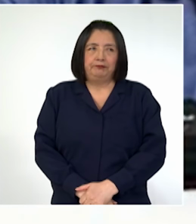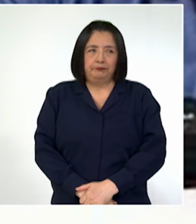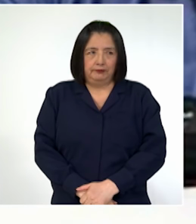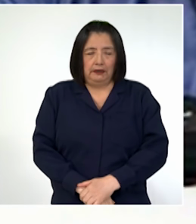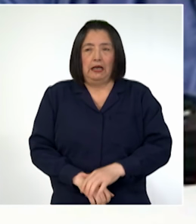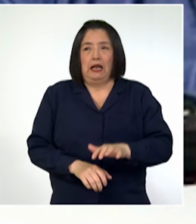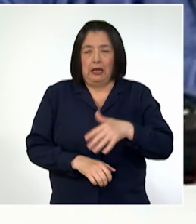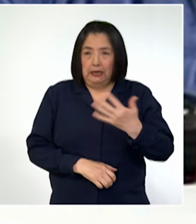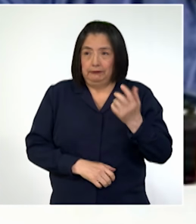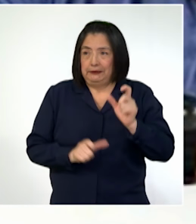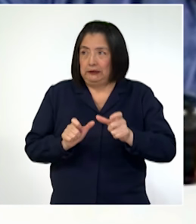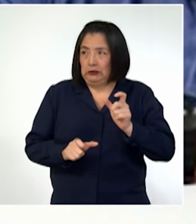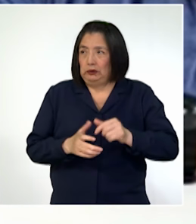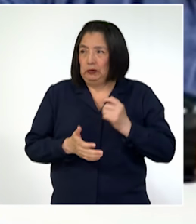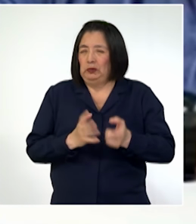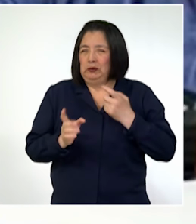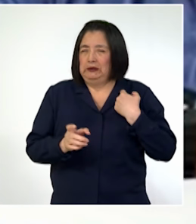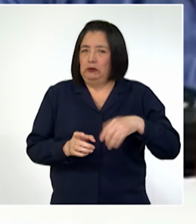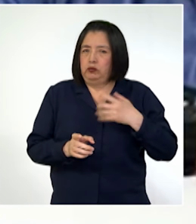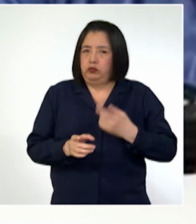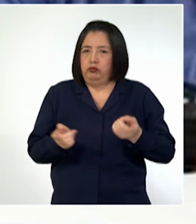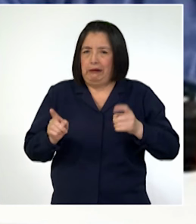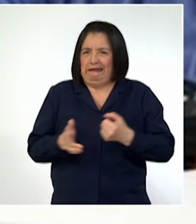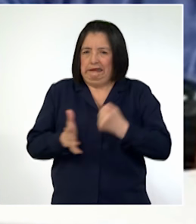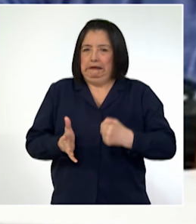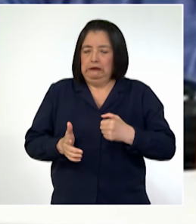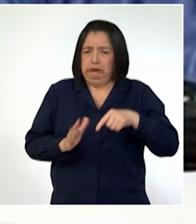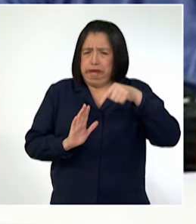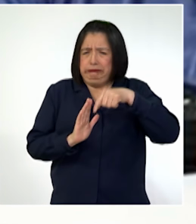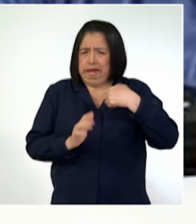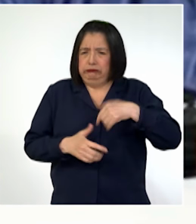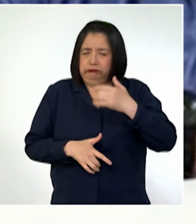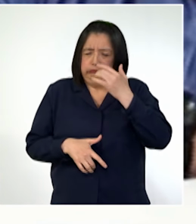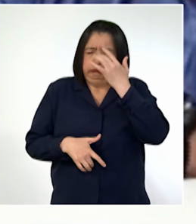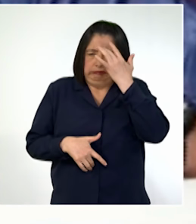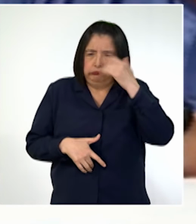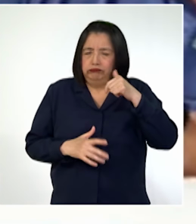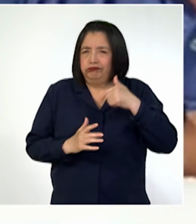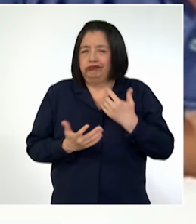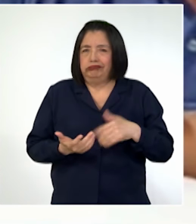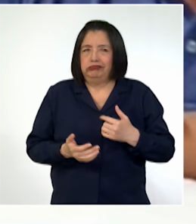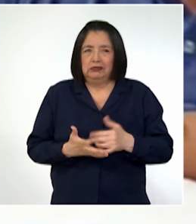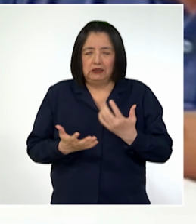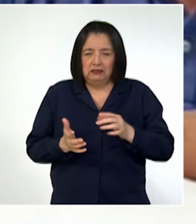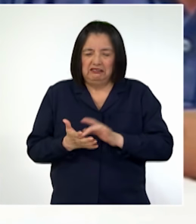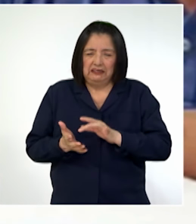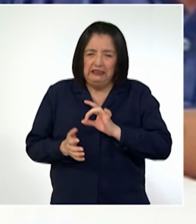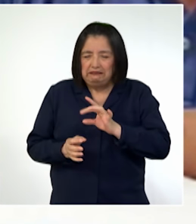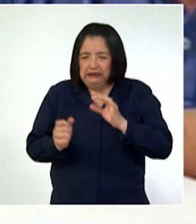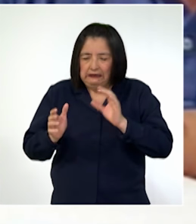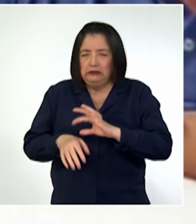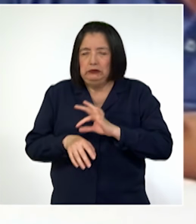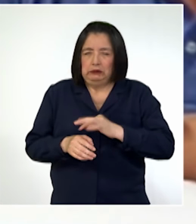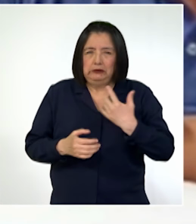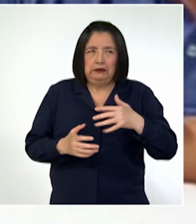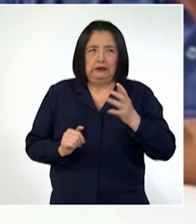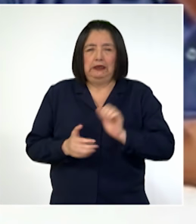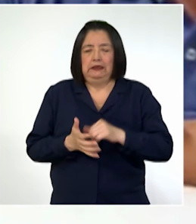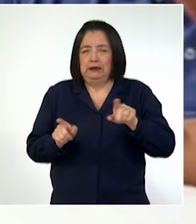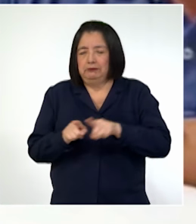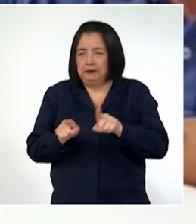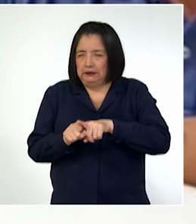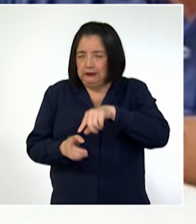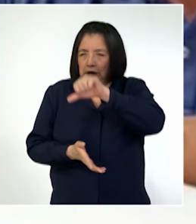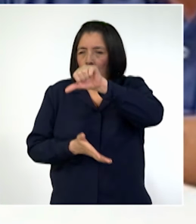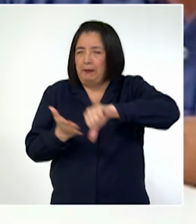Tenemos pacientes graves que todavía están recibiendo tratamiento, justo en este momento están siendo intervenidos